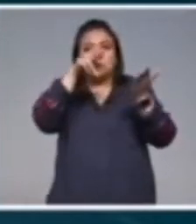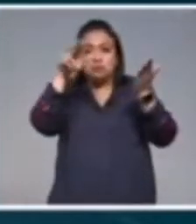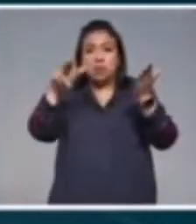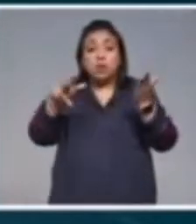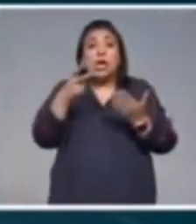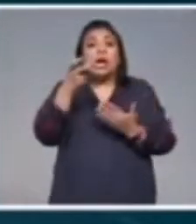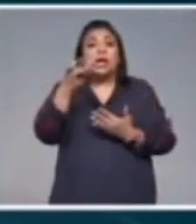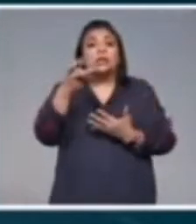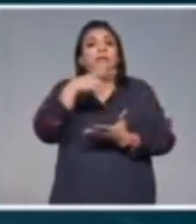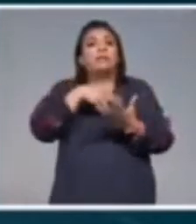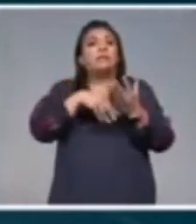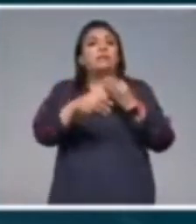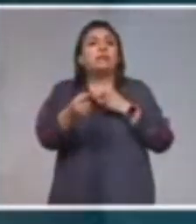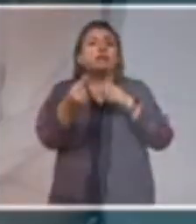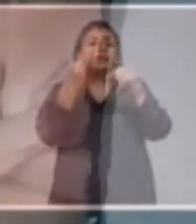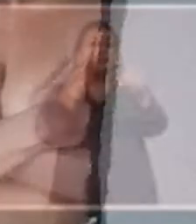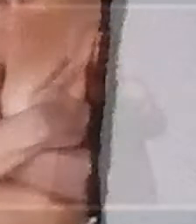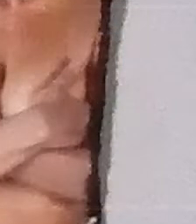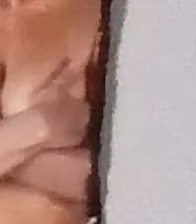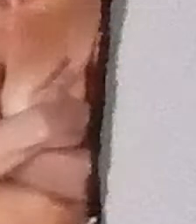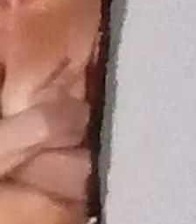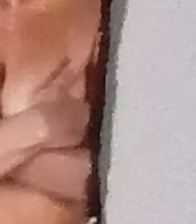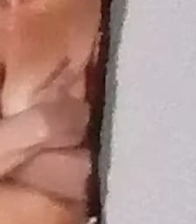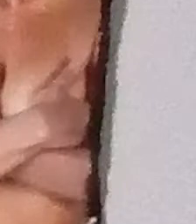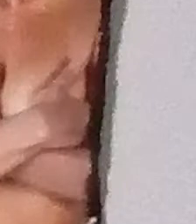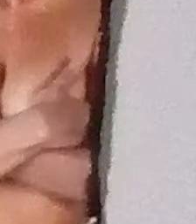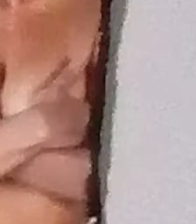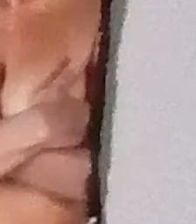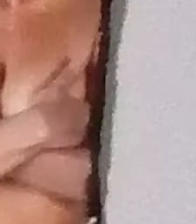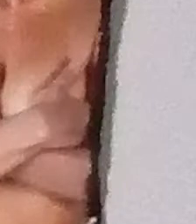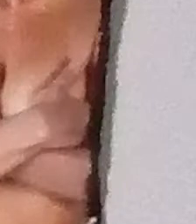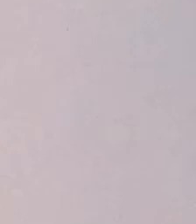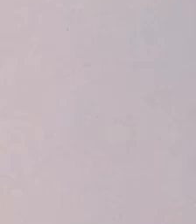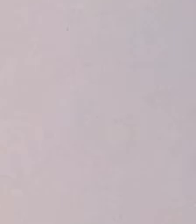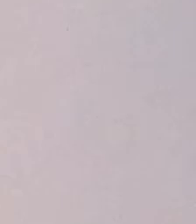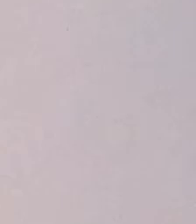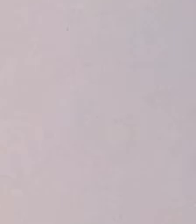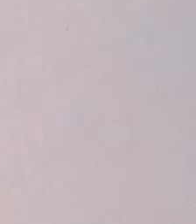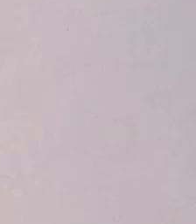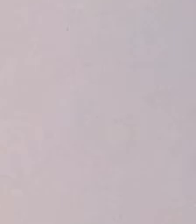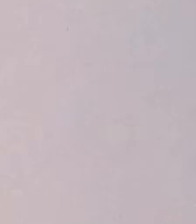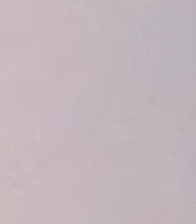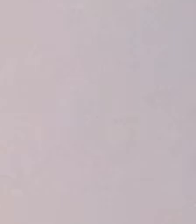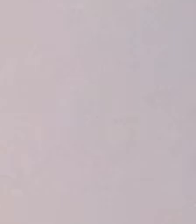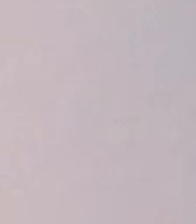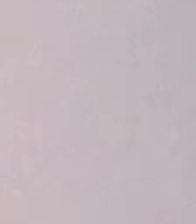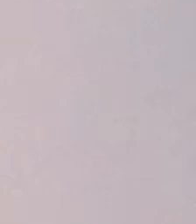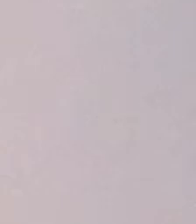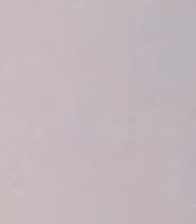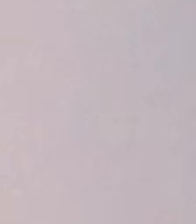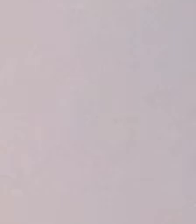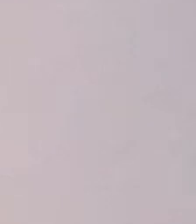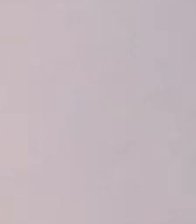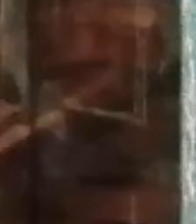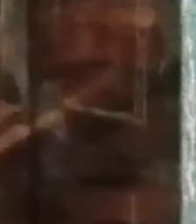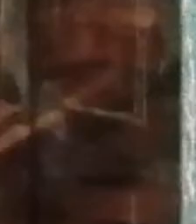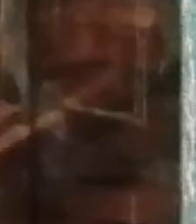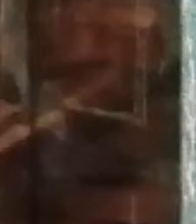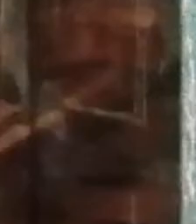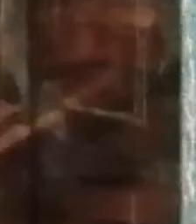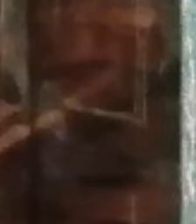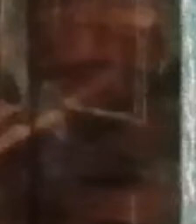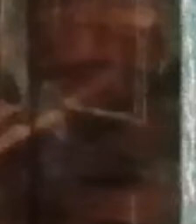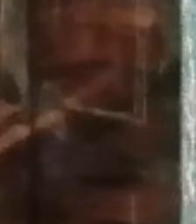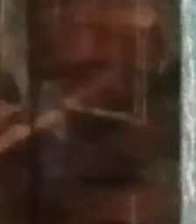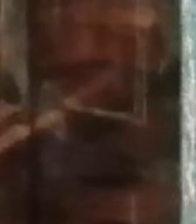y nos hace empáticos. A través de más de 150 obras de Rafael Cauduro, el antiguo colegio de San